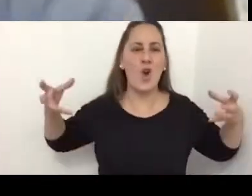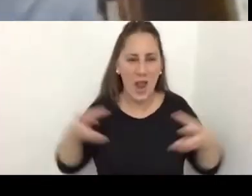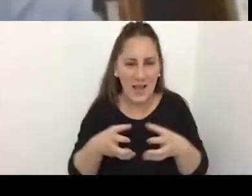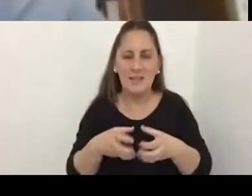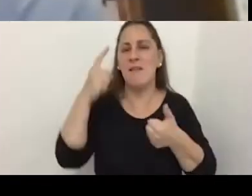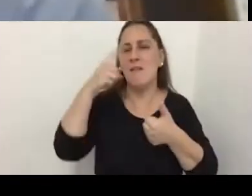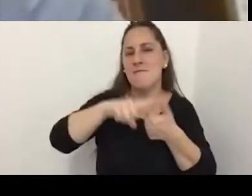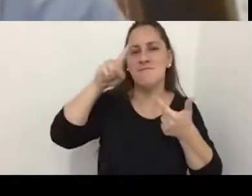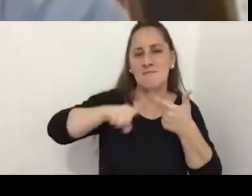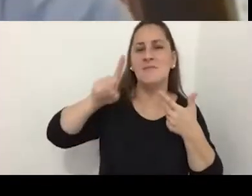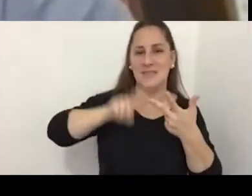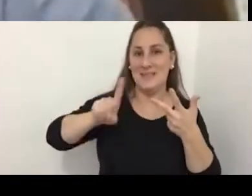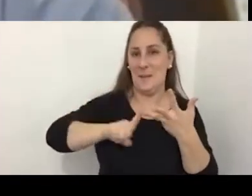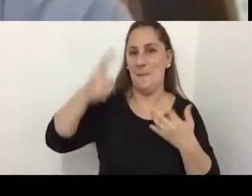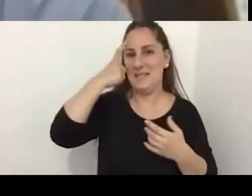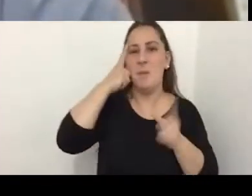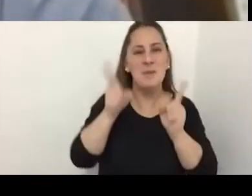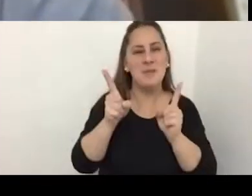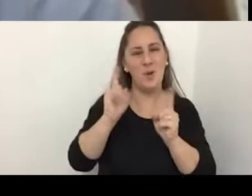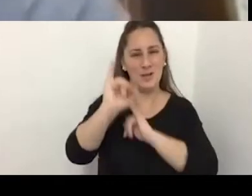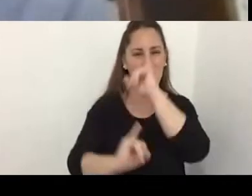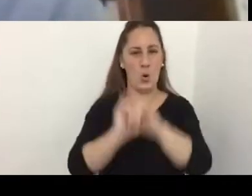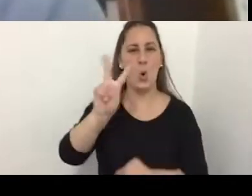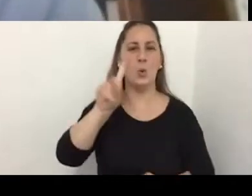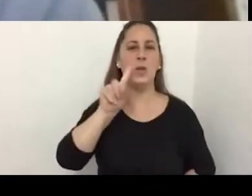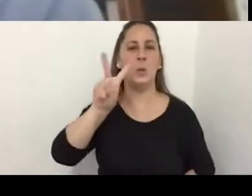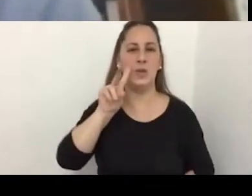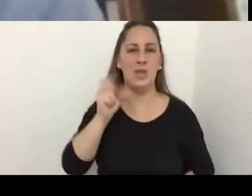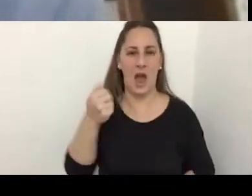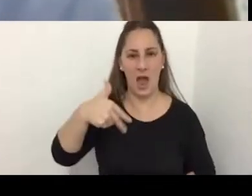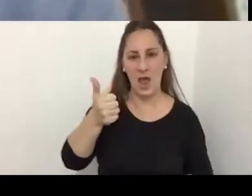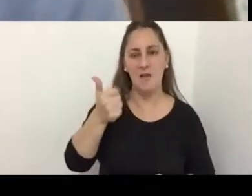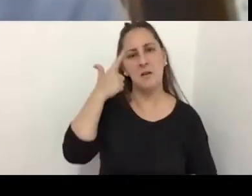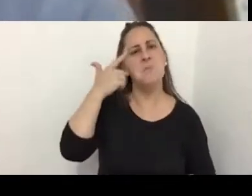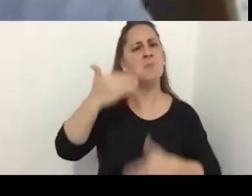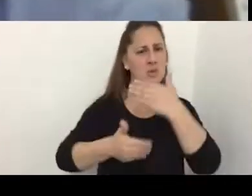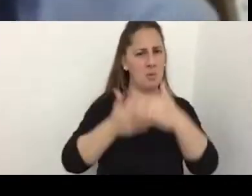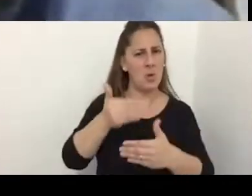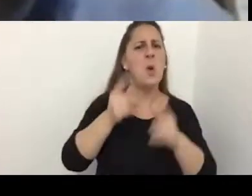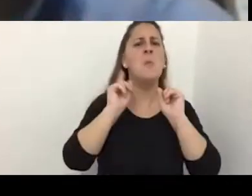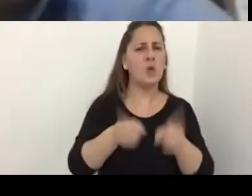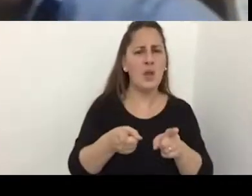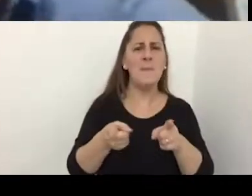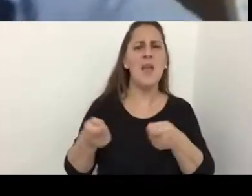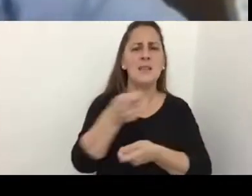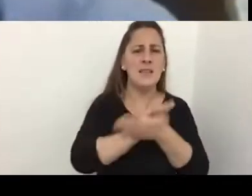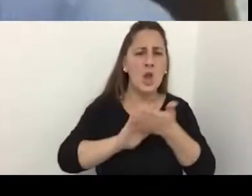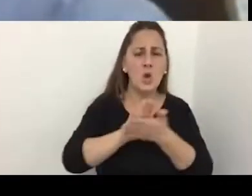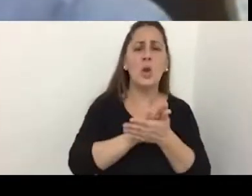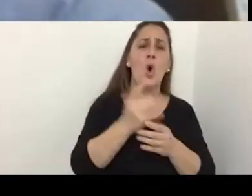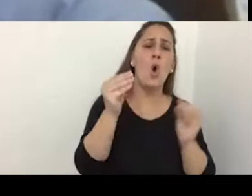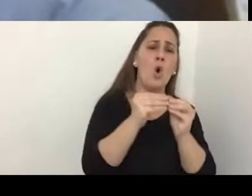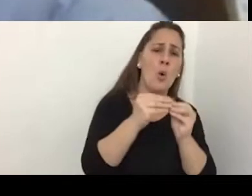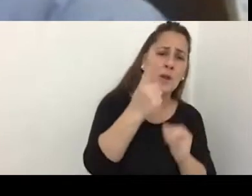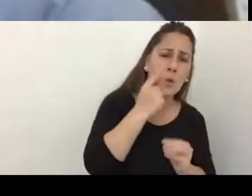ha explicado Viviana, piensa en ese procedimiento, pero también se está negociando cuando a un compañero o una compañera le